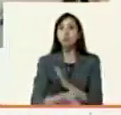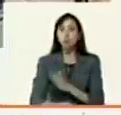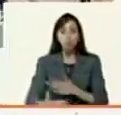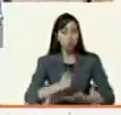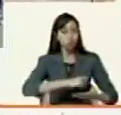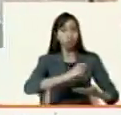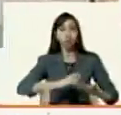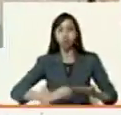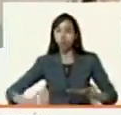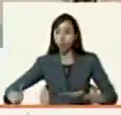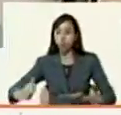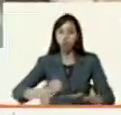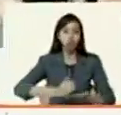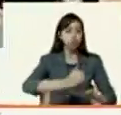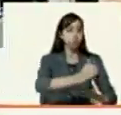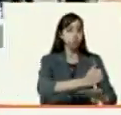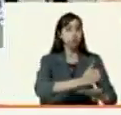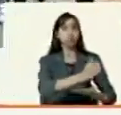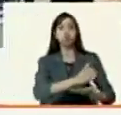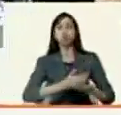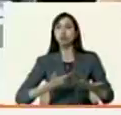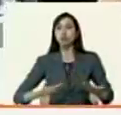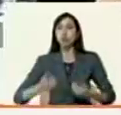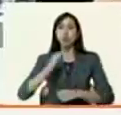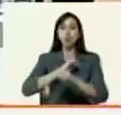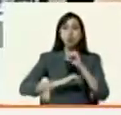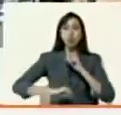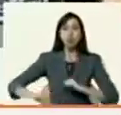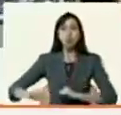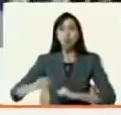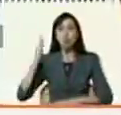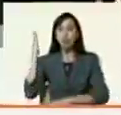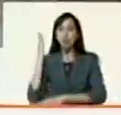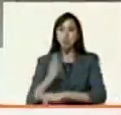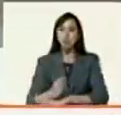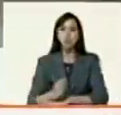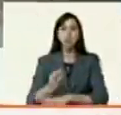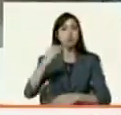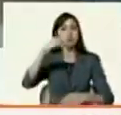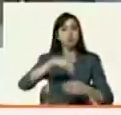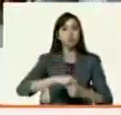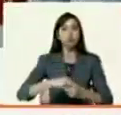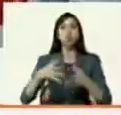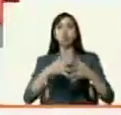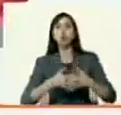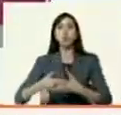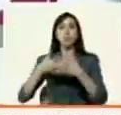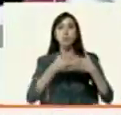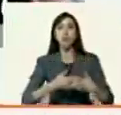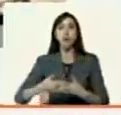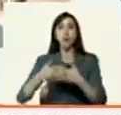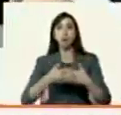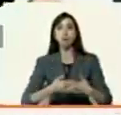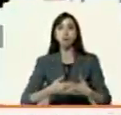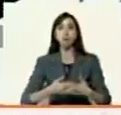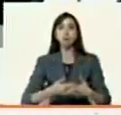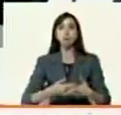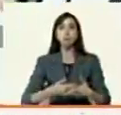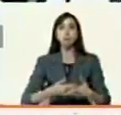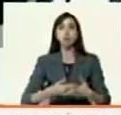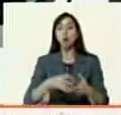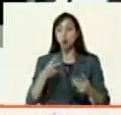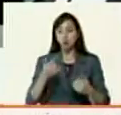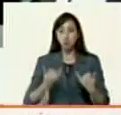en contra del injerencismo norteamericano. En este momento hace acto de presencia el canciller de la República,